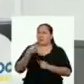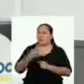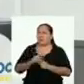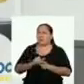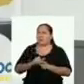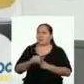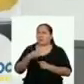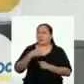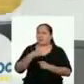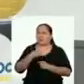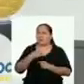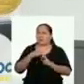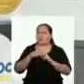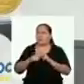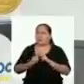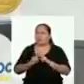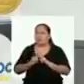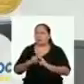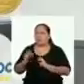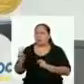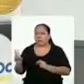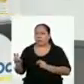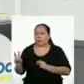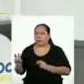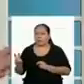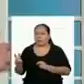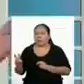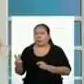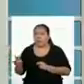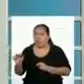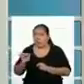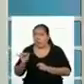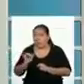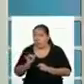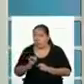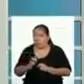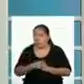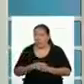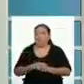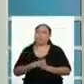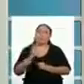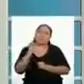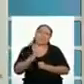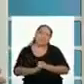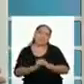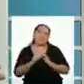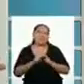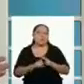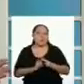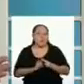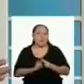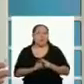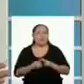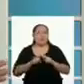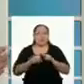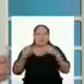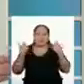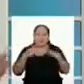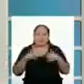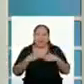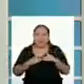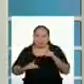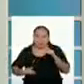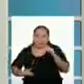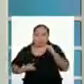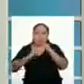yo puedo empezar ahorrando con 20 céntimos. ¿Van igual? Claro, mira. Lo importante es que empieces cuanto antes para poder lograr tu